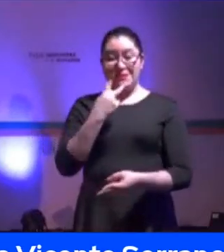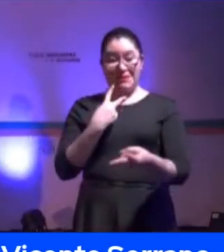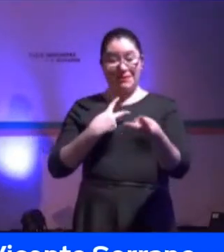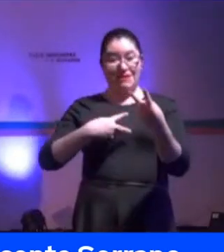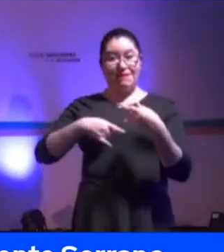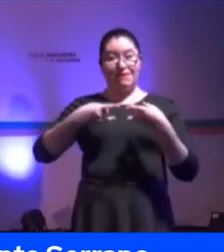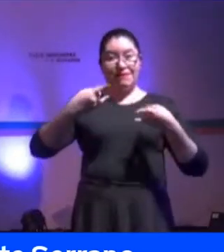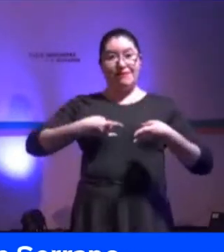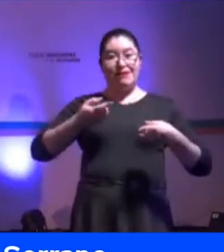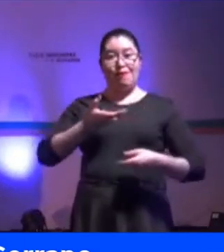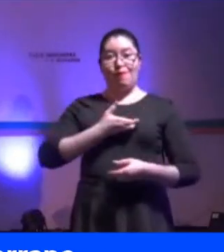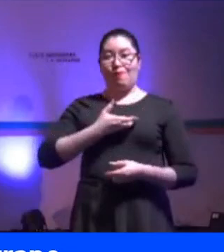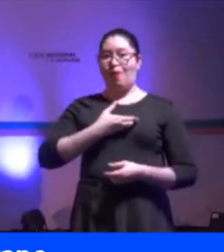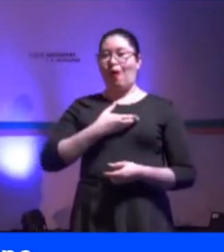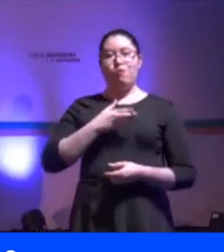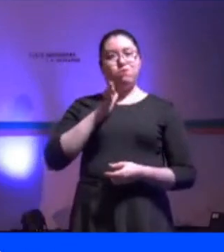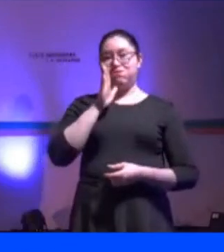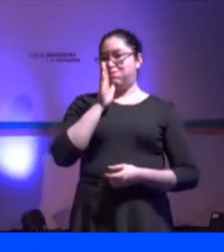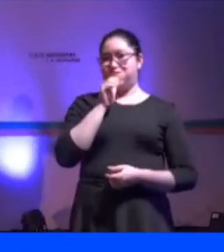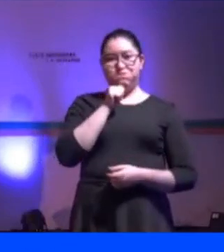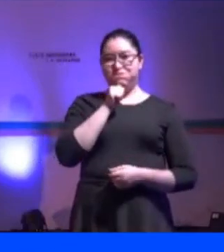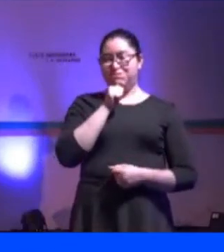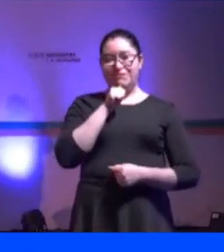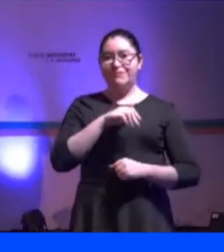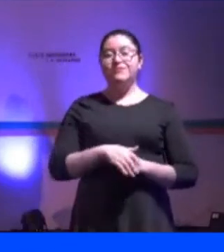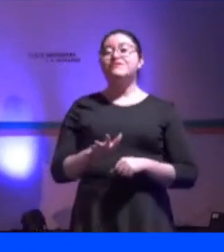Zócalo. Tenéis derecho. Porque